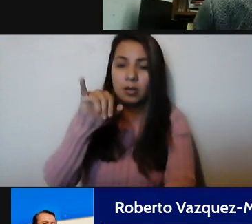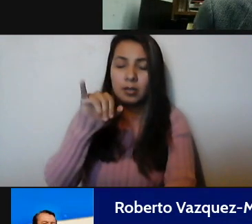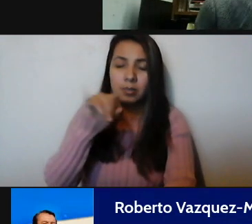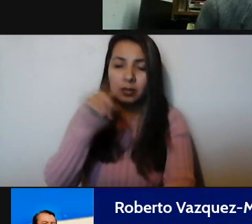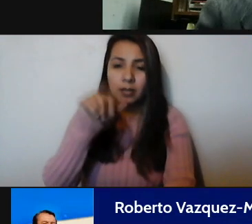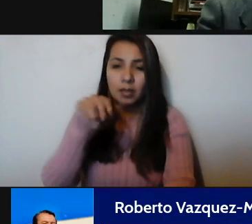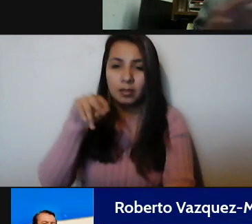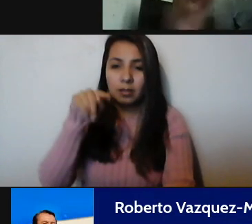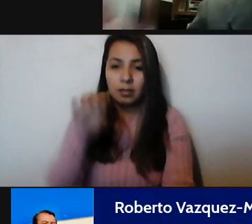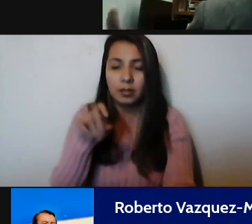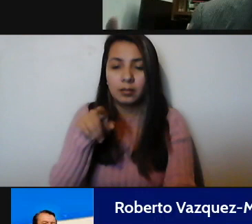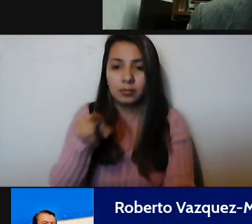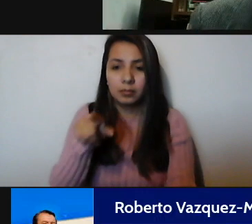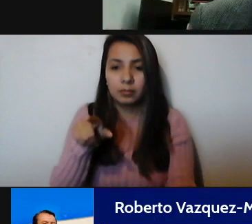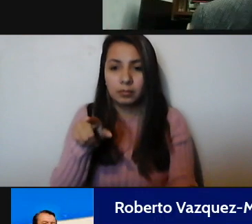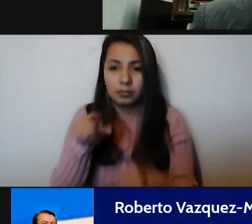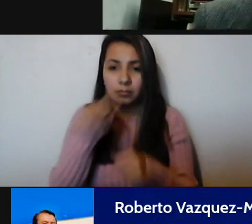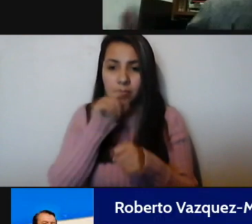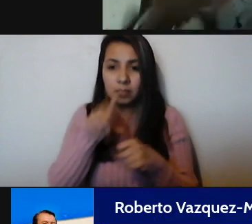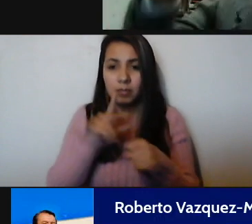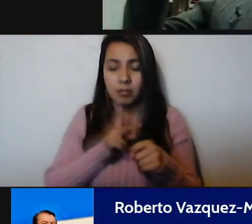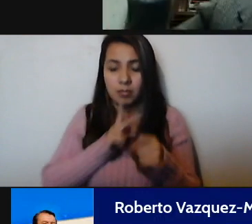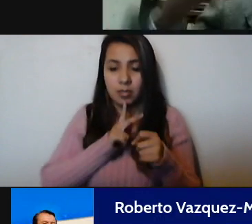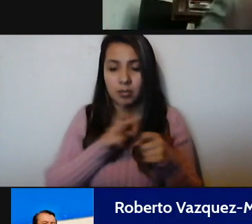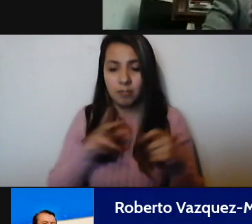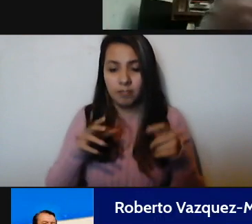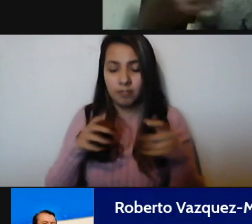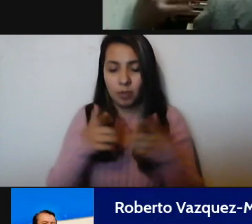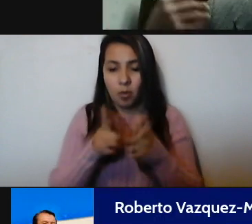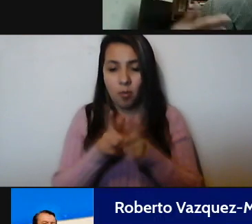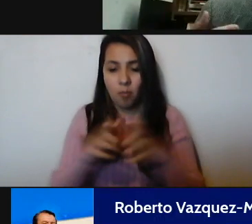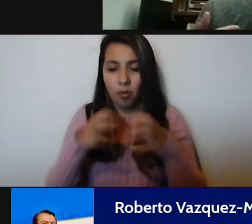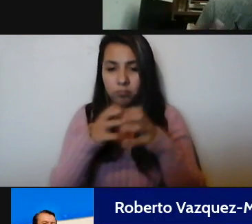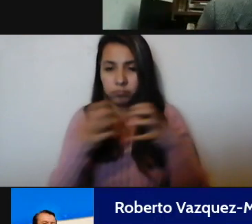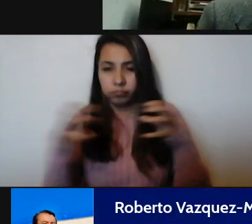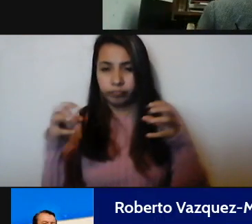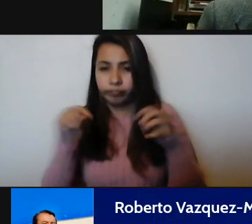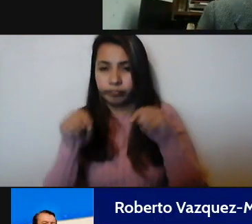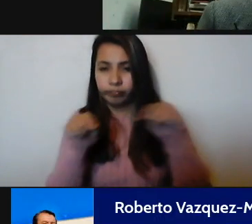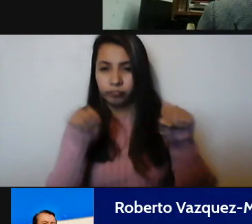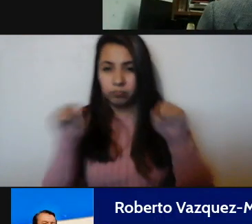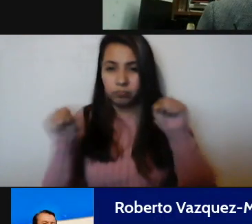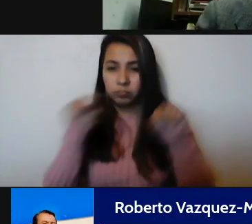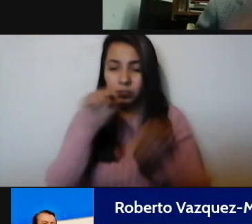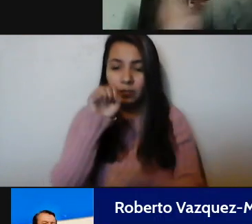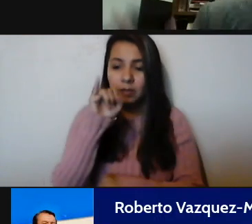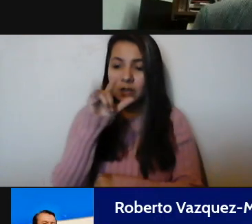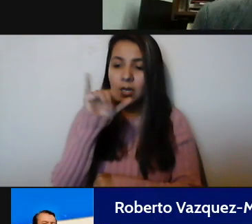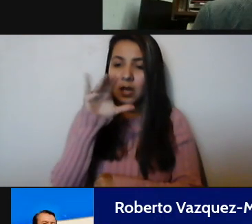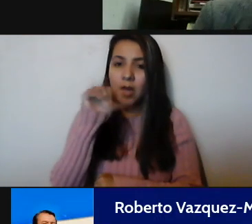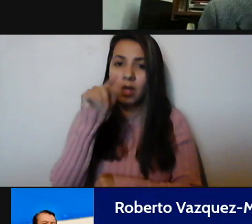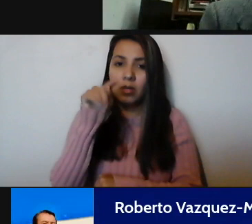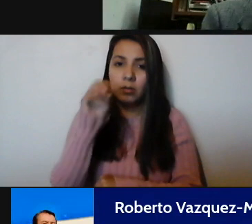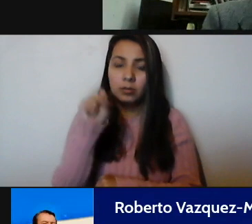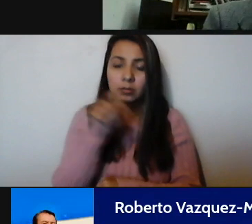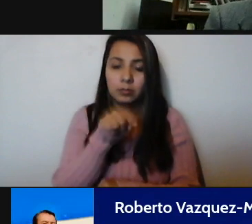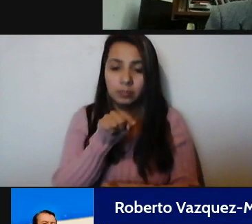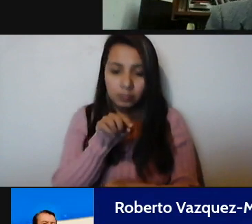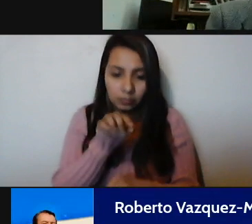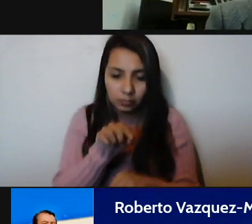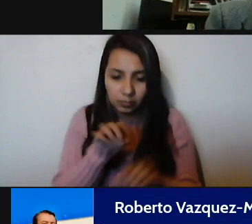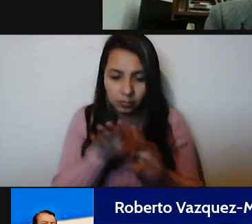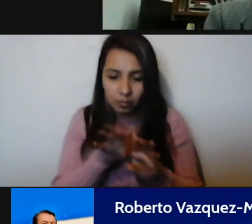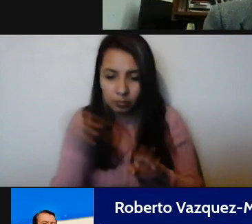radiación ionizante que me causaría radicales libres, por ejemplo, en todo el volumen de mi grupo de silicatos, por ejemplo, que